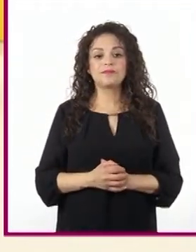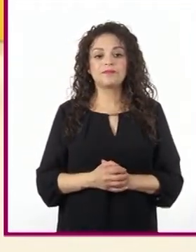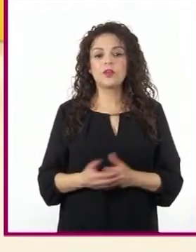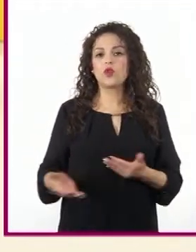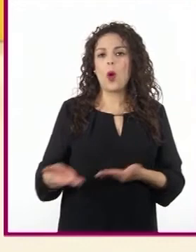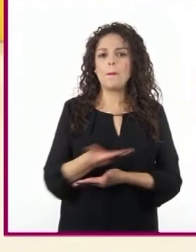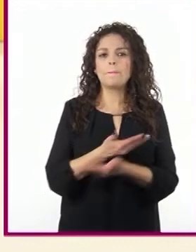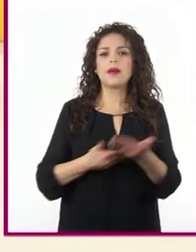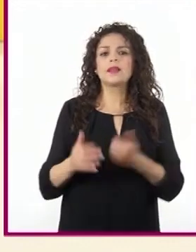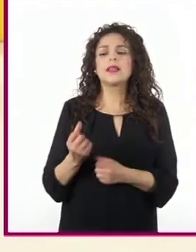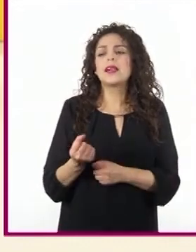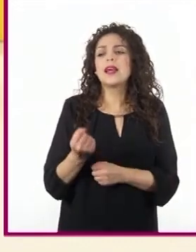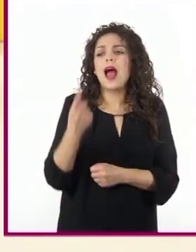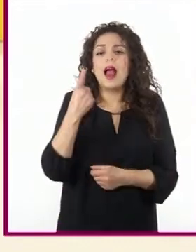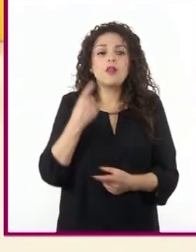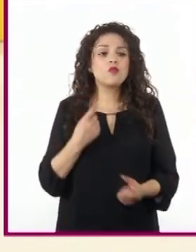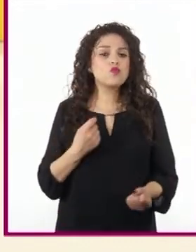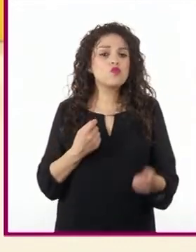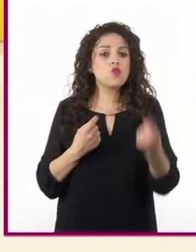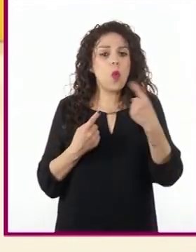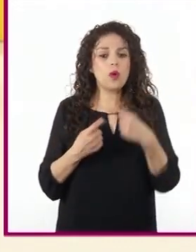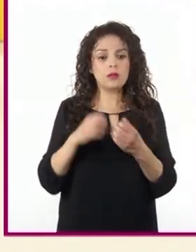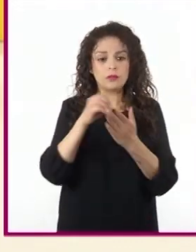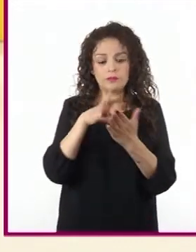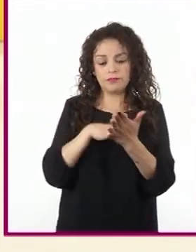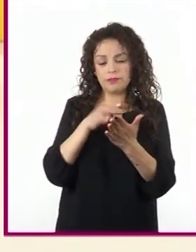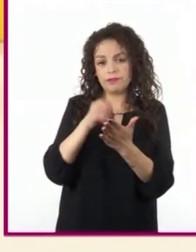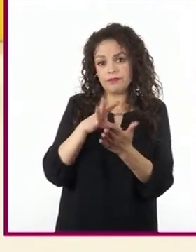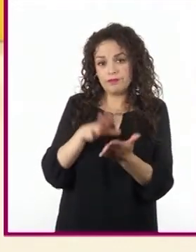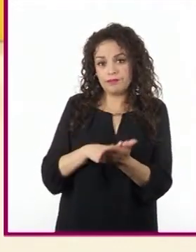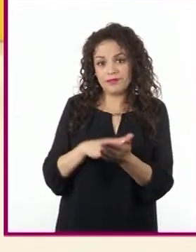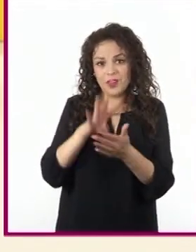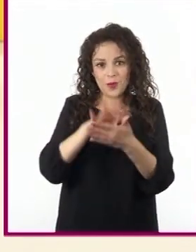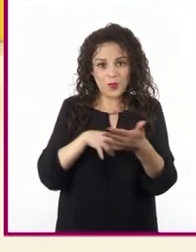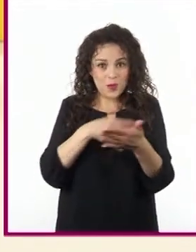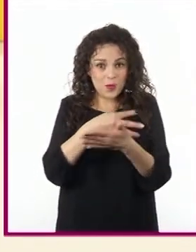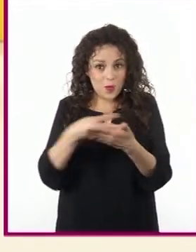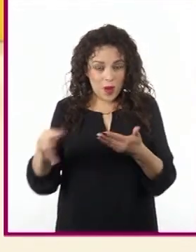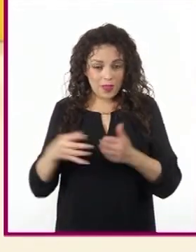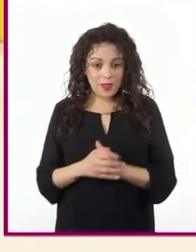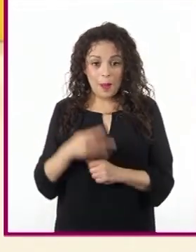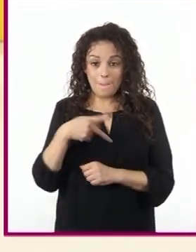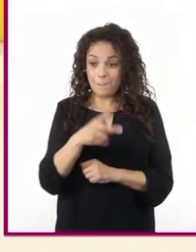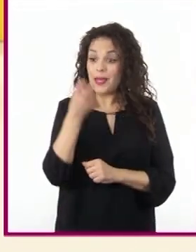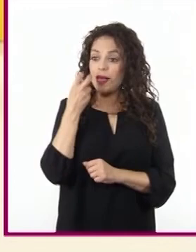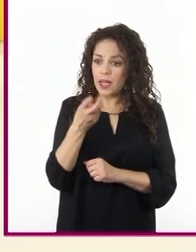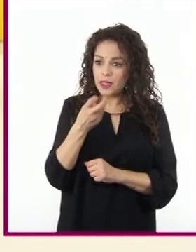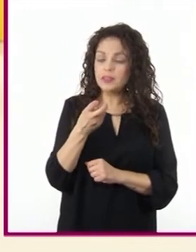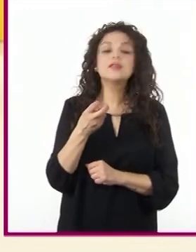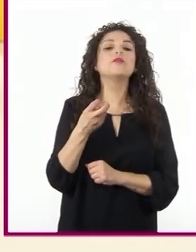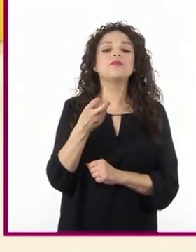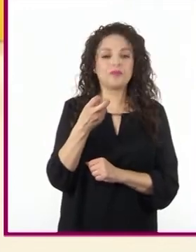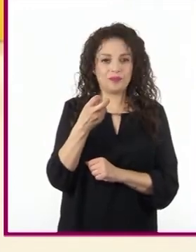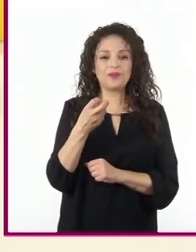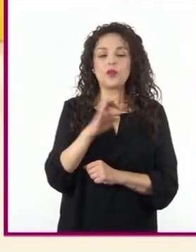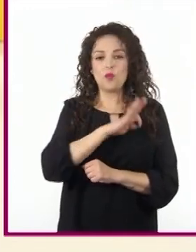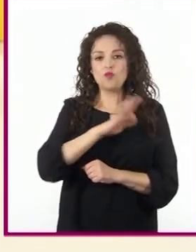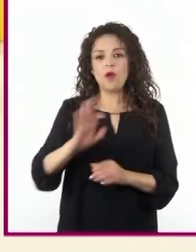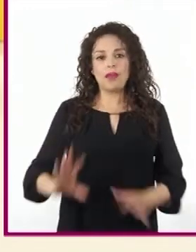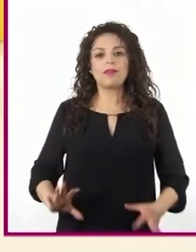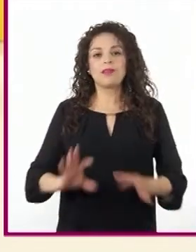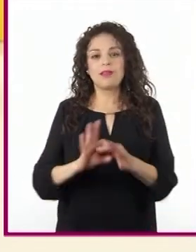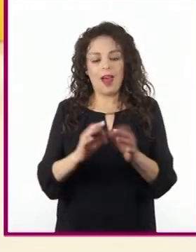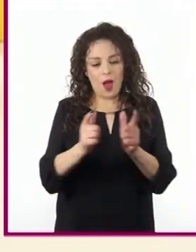compartan algunos de los datos apuntados en el cuadro, los cuales son justo los que les dan sentido de pertenencia a su